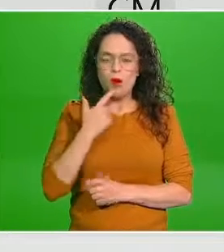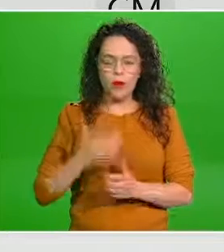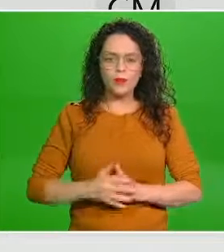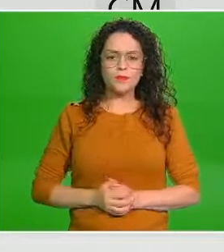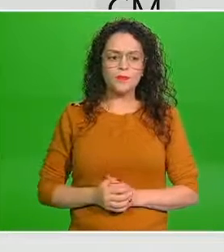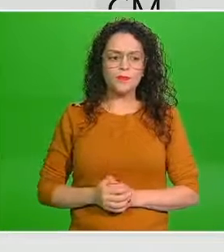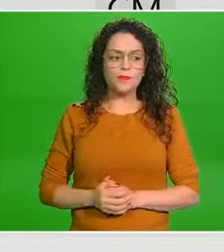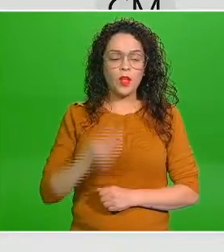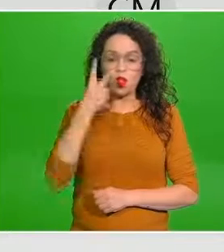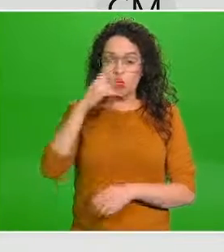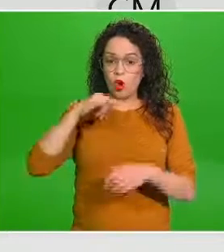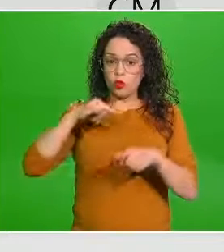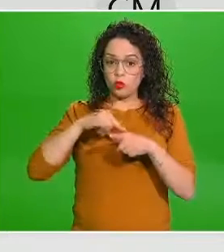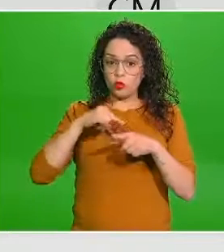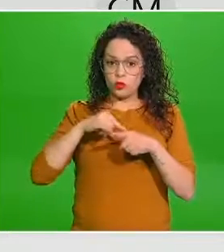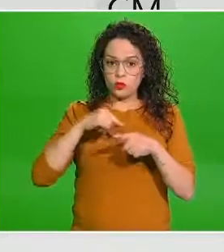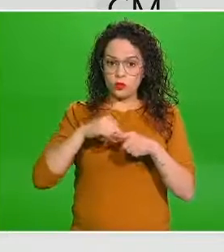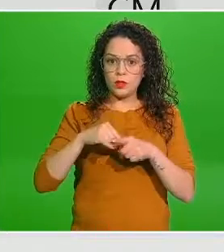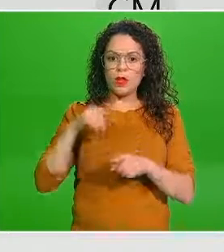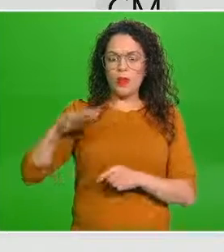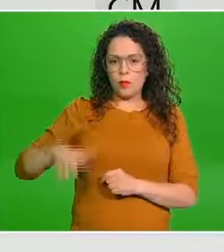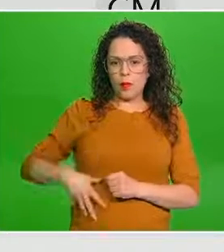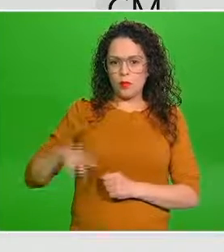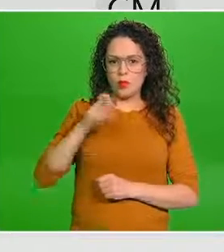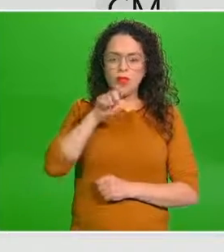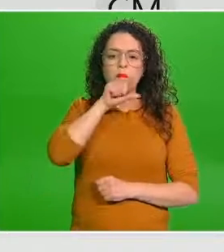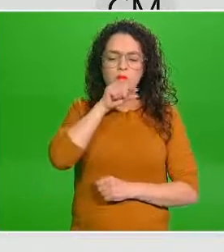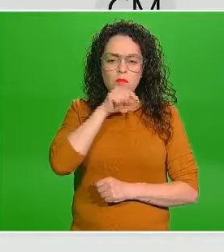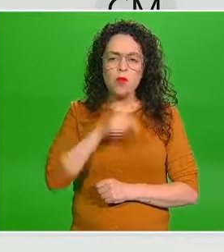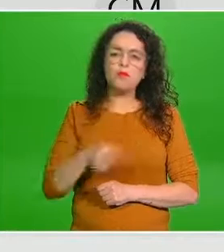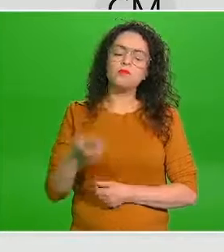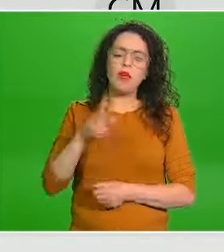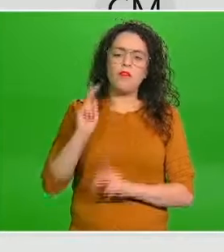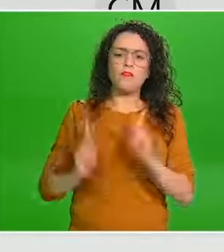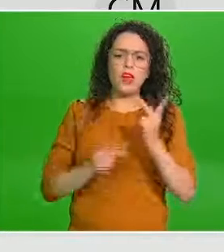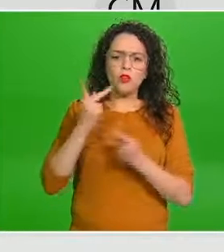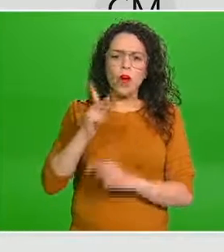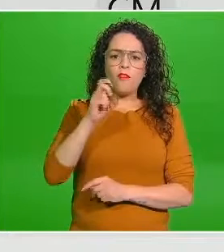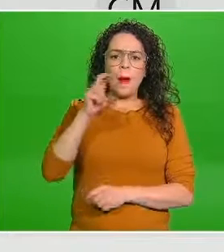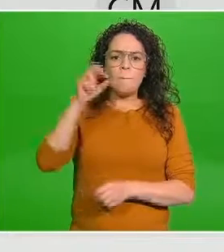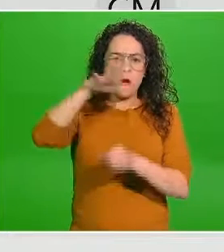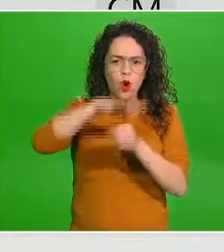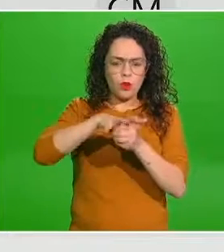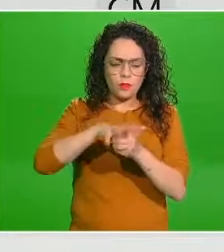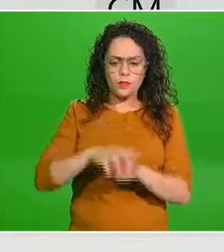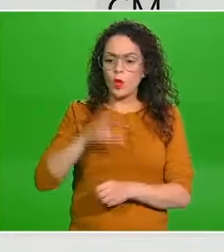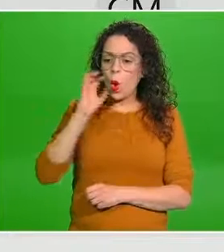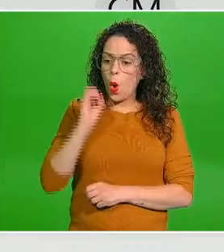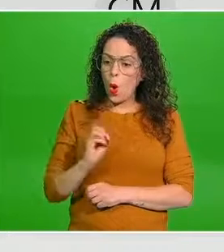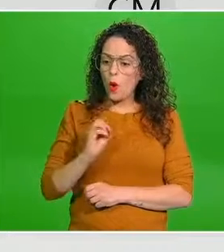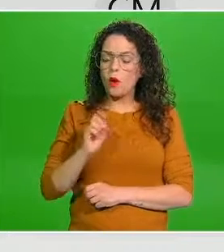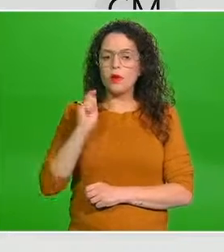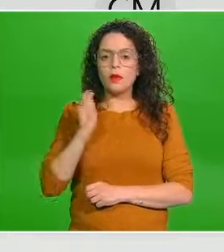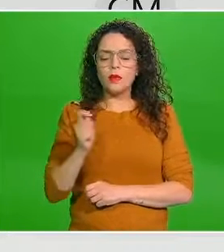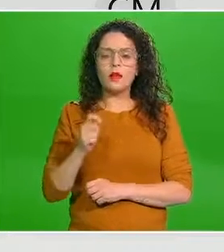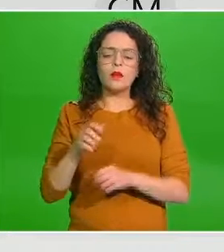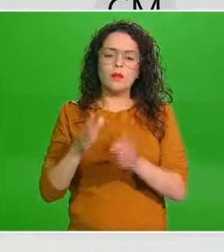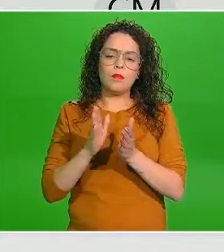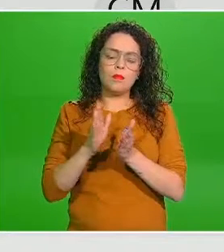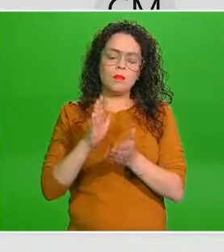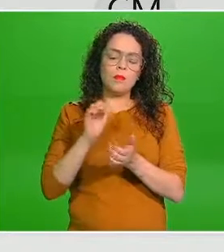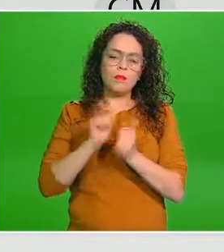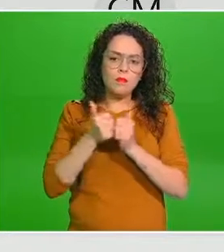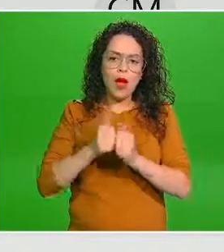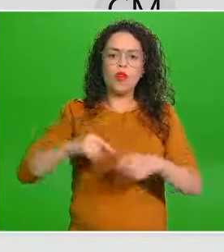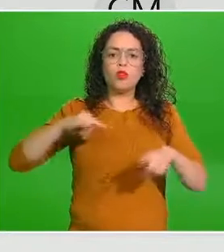tostadas horneadas de pechuga de pollo, atún o queso, verduras al vapor. La opción B, una rebanada de pan tostado integral con un cuarto de